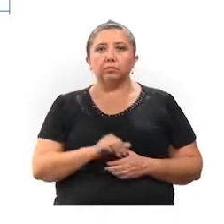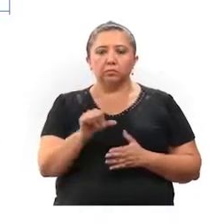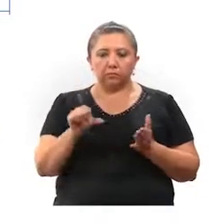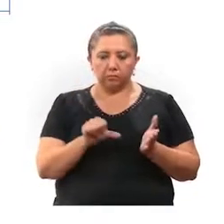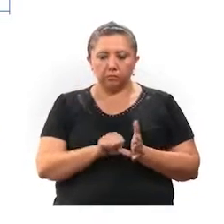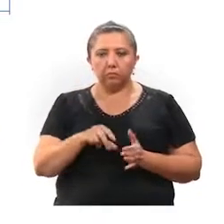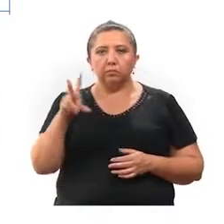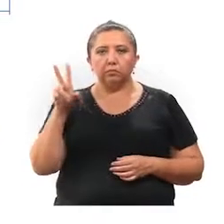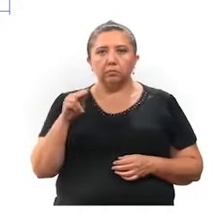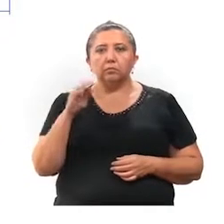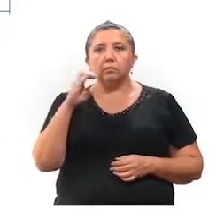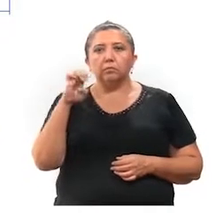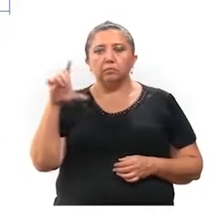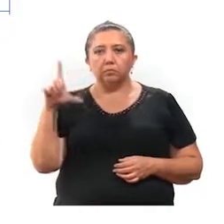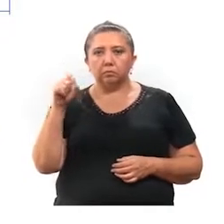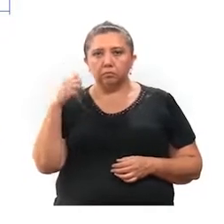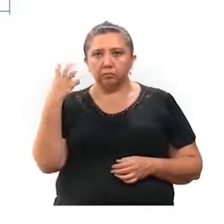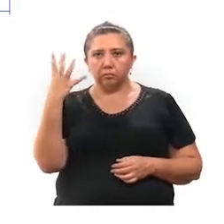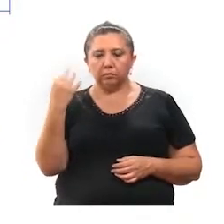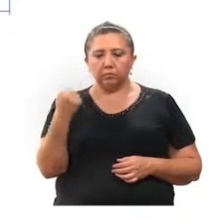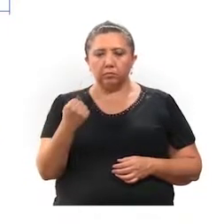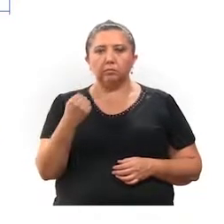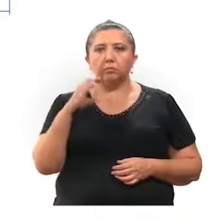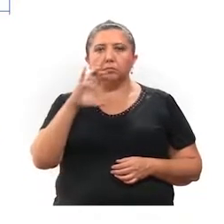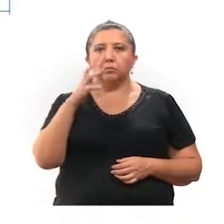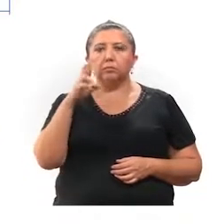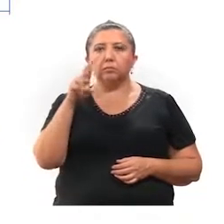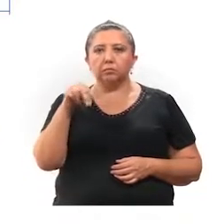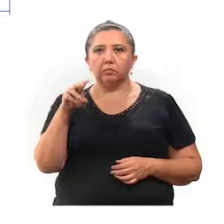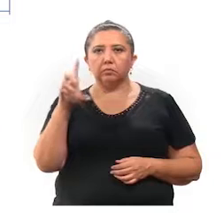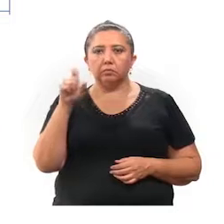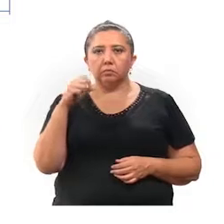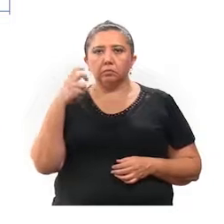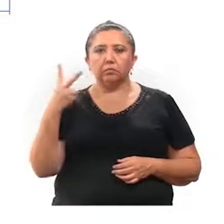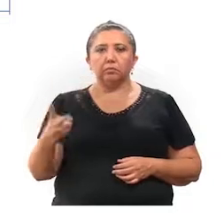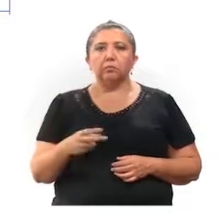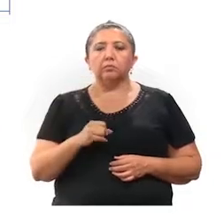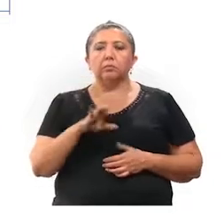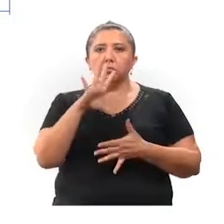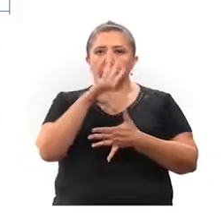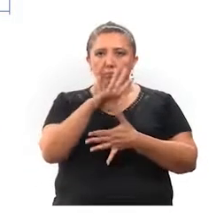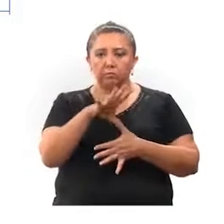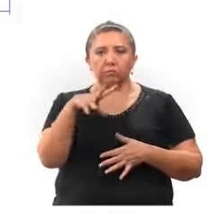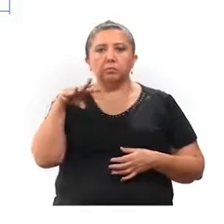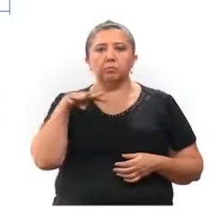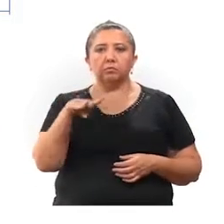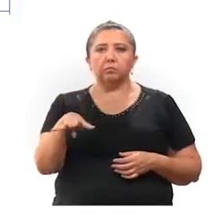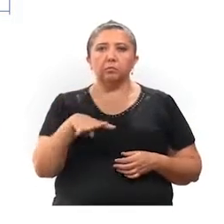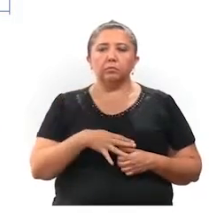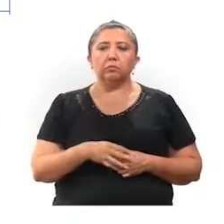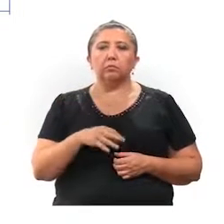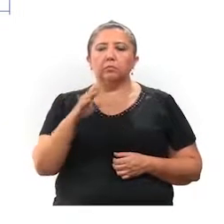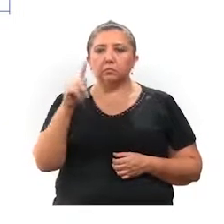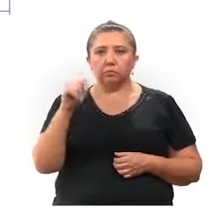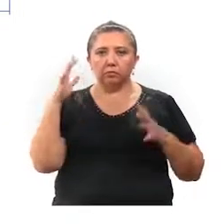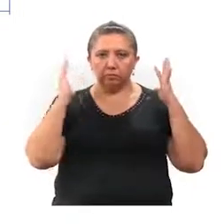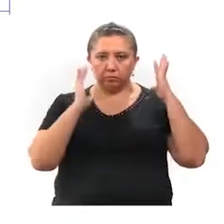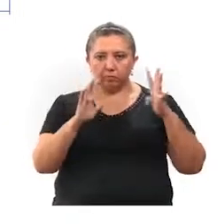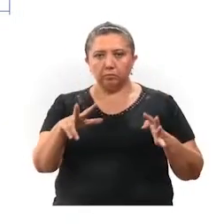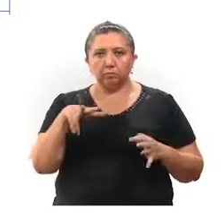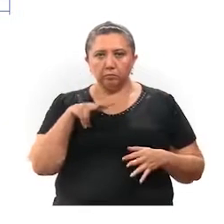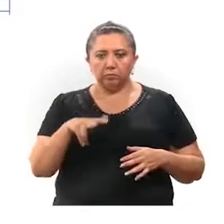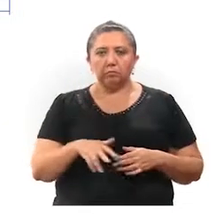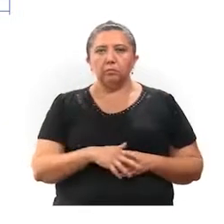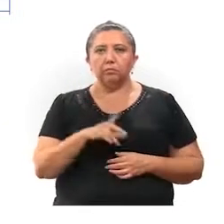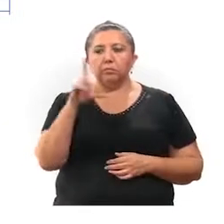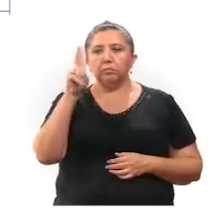Centro 80, Ciudad Cauquel 29, Chuburná de Hidalgo 22, Las Américas 19, Francisco de Montejo